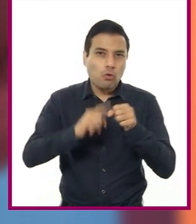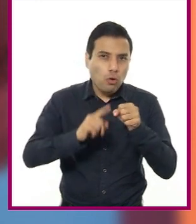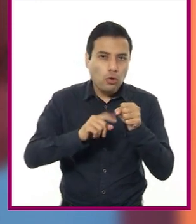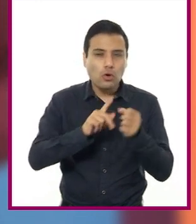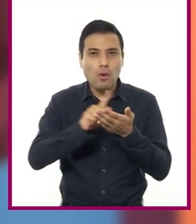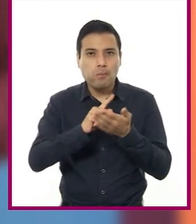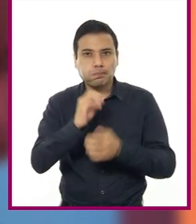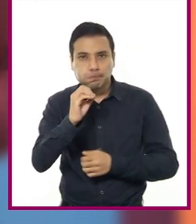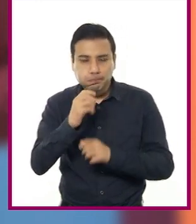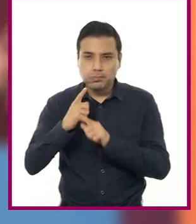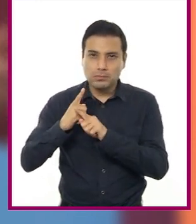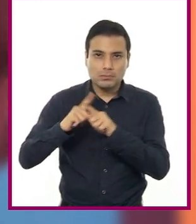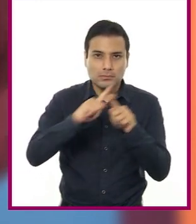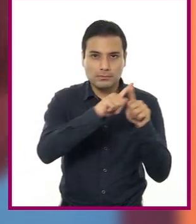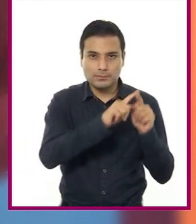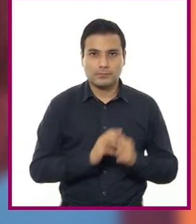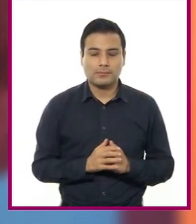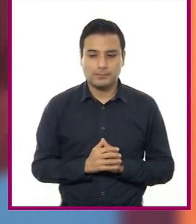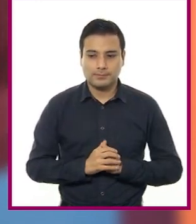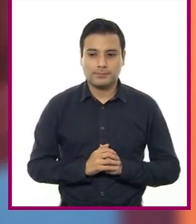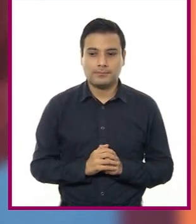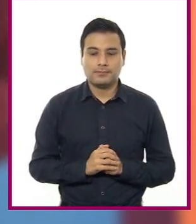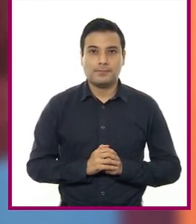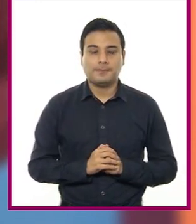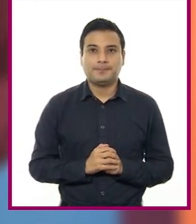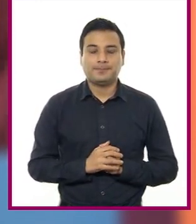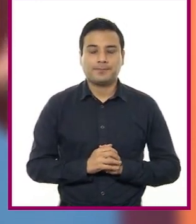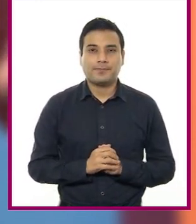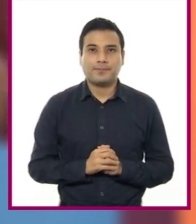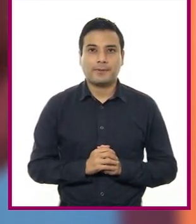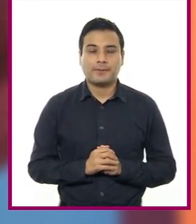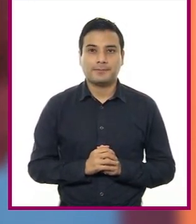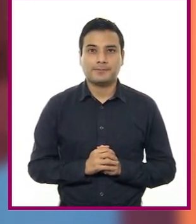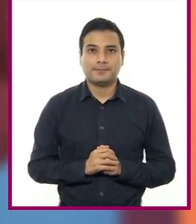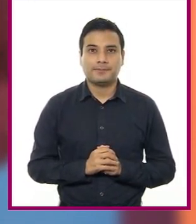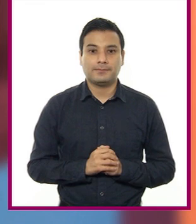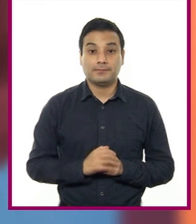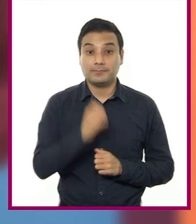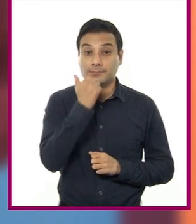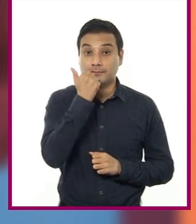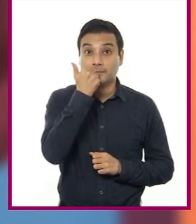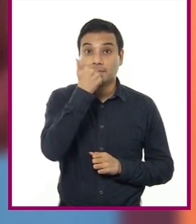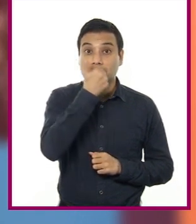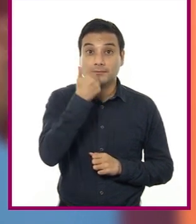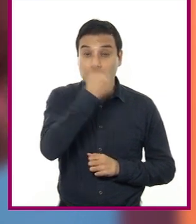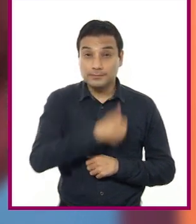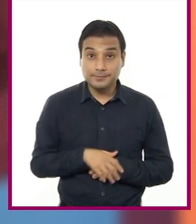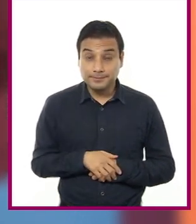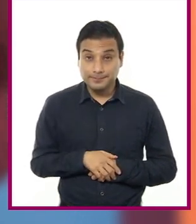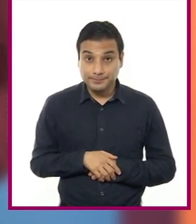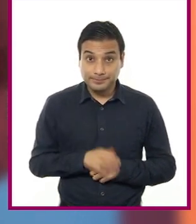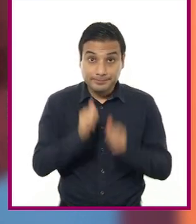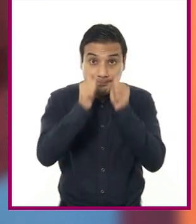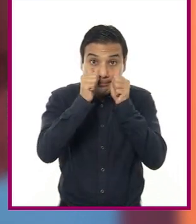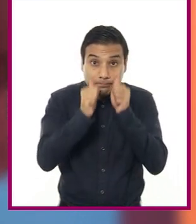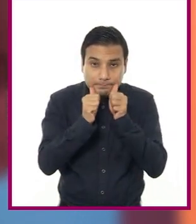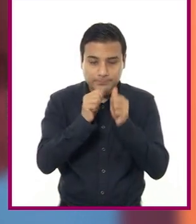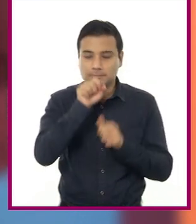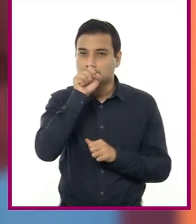pueden serles de utilidad para este fin. Alumnas y alumnos con discapacidad visual también alisten su